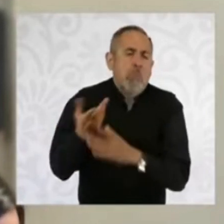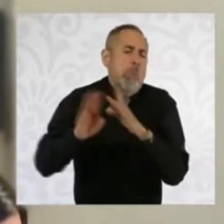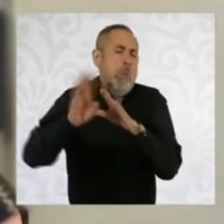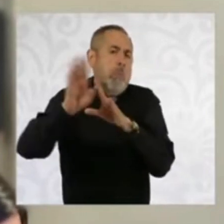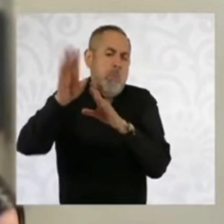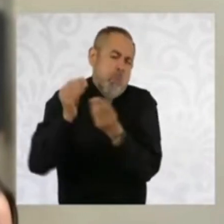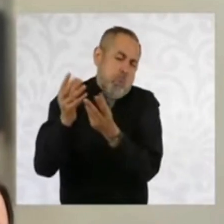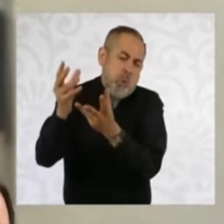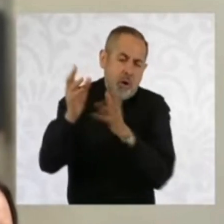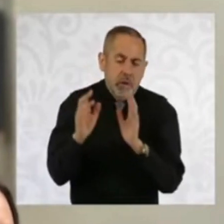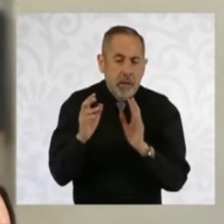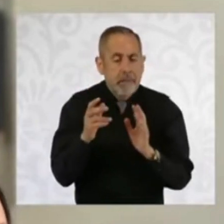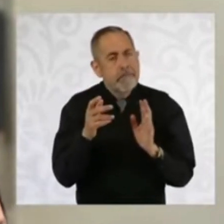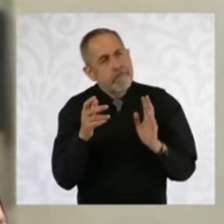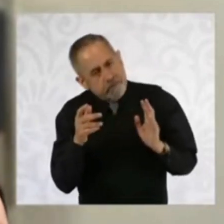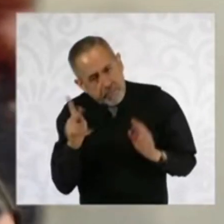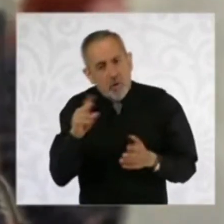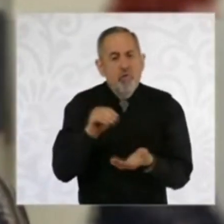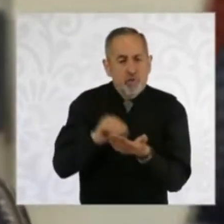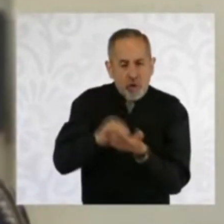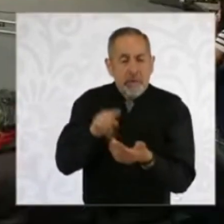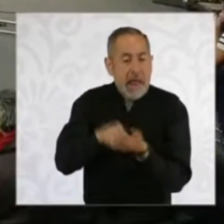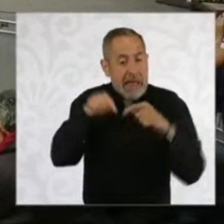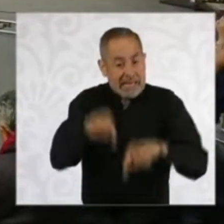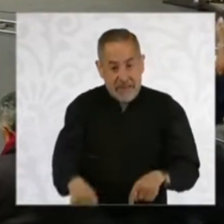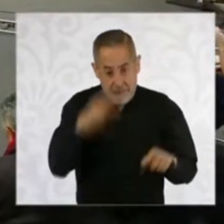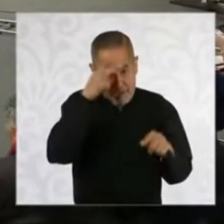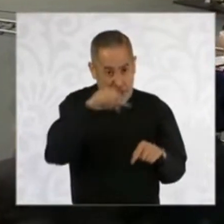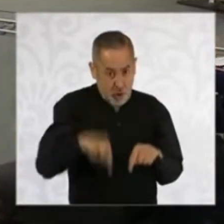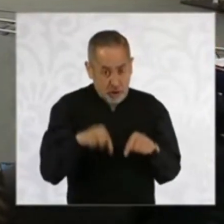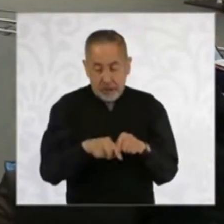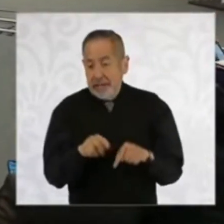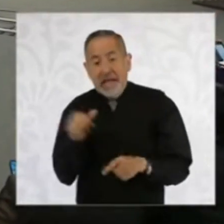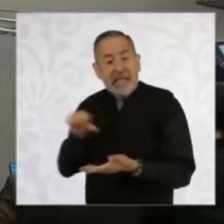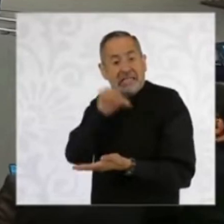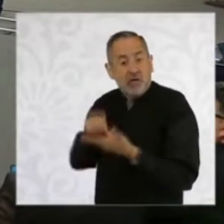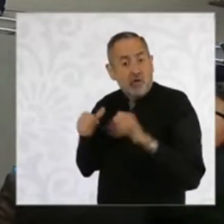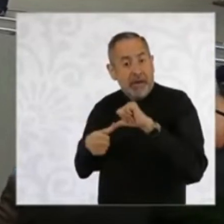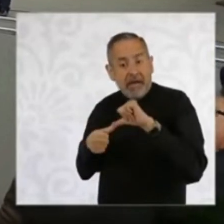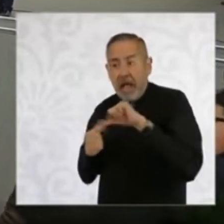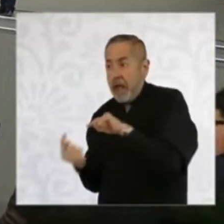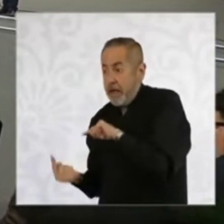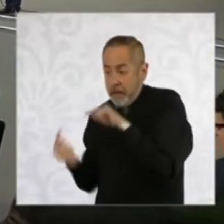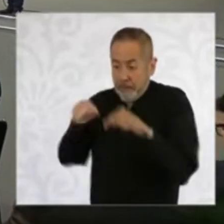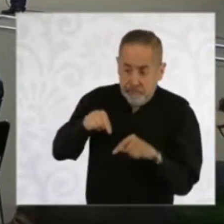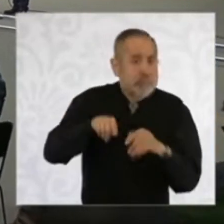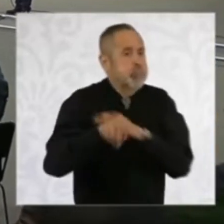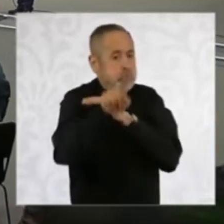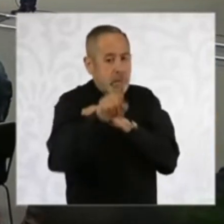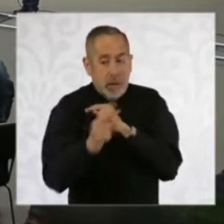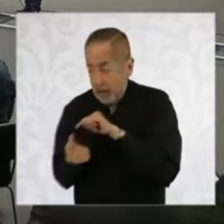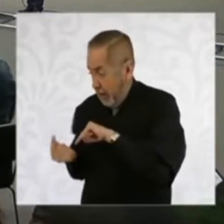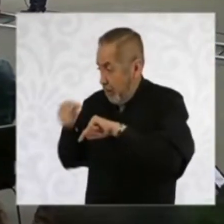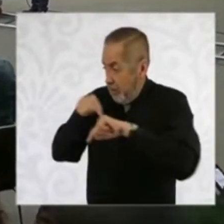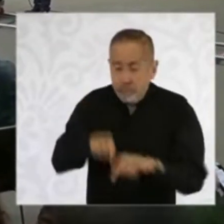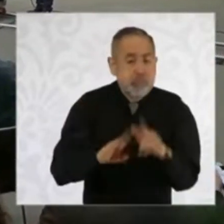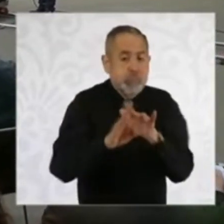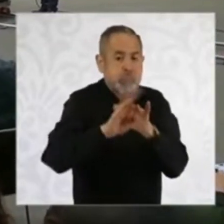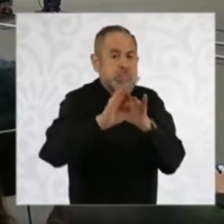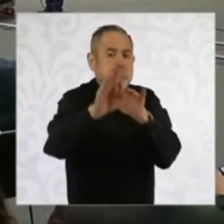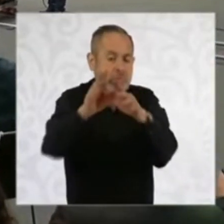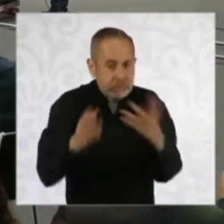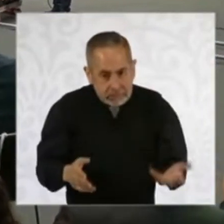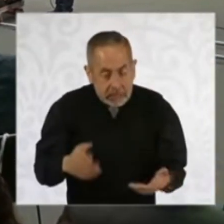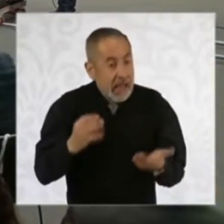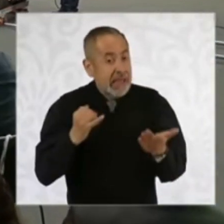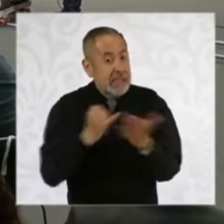pues México sigue siendo un territorio de paso de migrantes centroamericanos y en este sentido, pues las decisiones que toma Estados Unidos